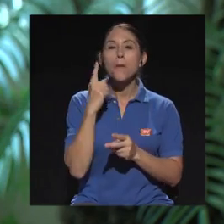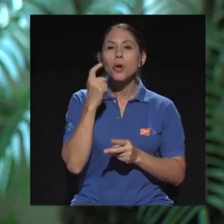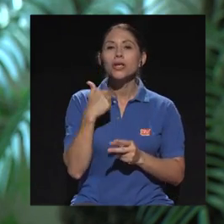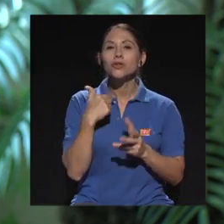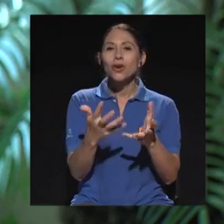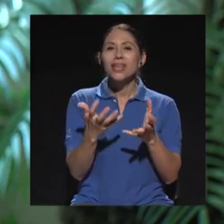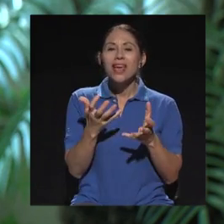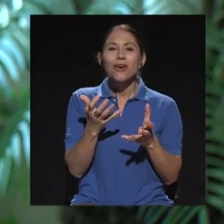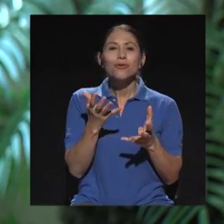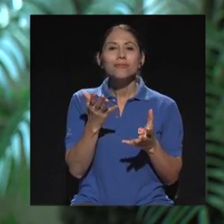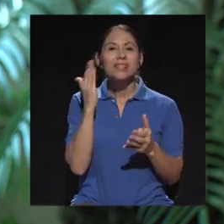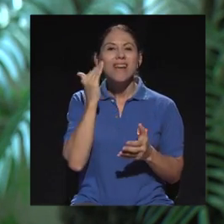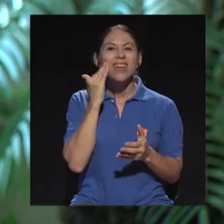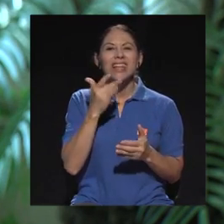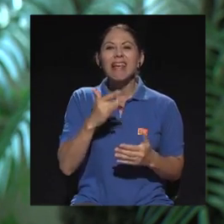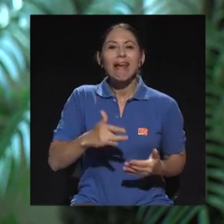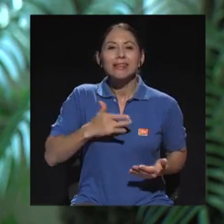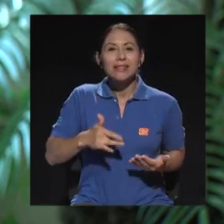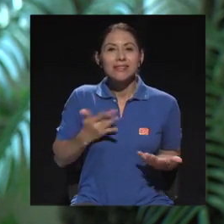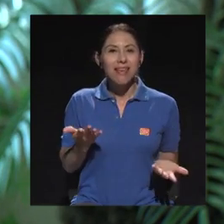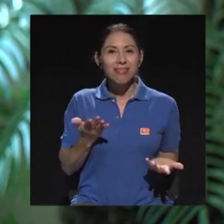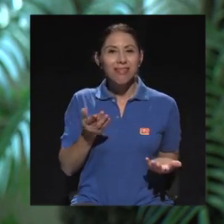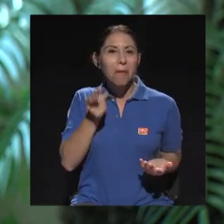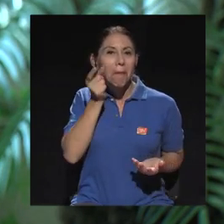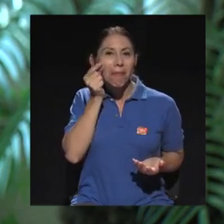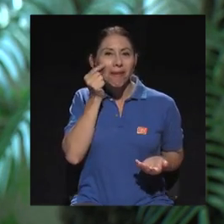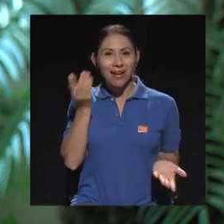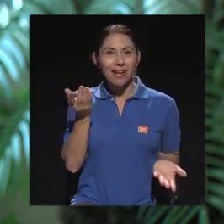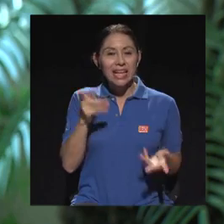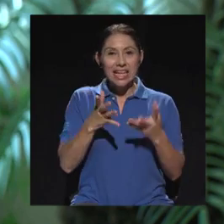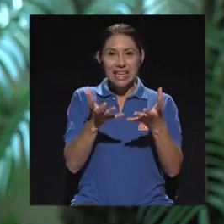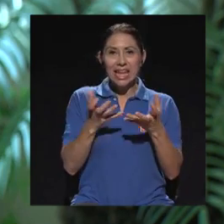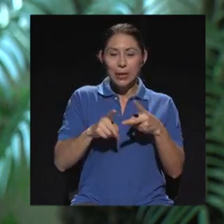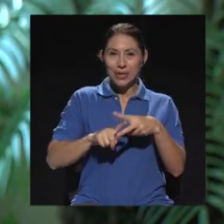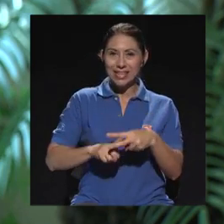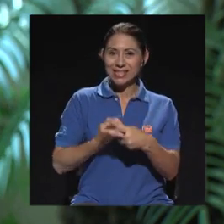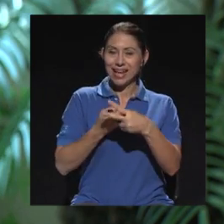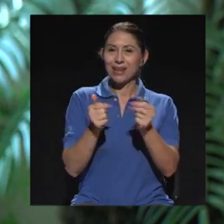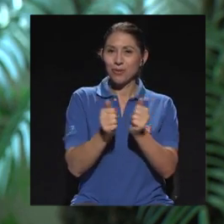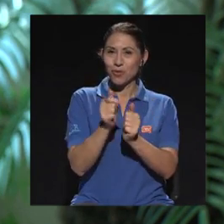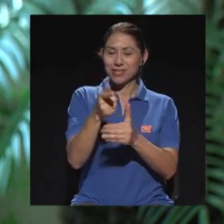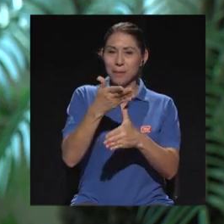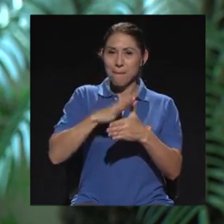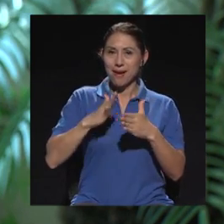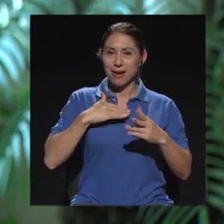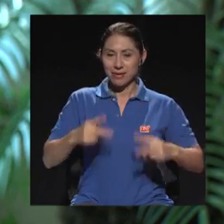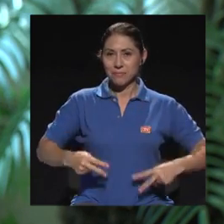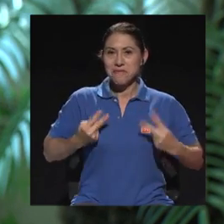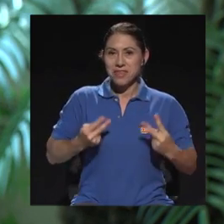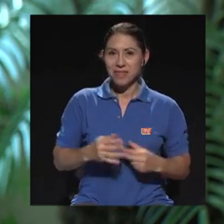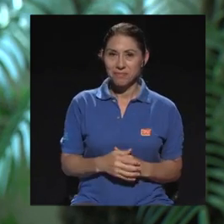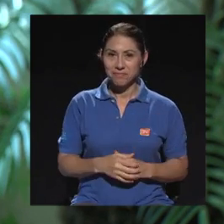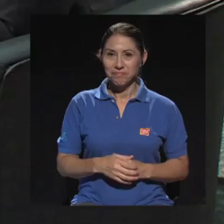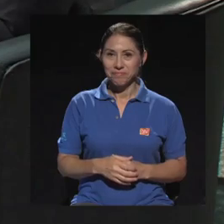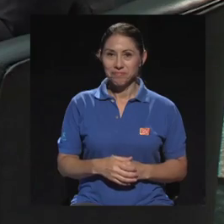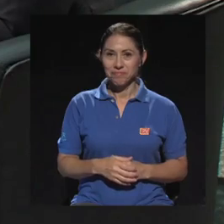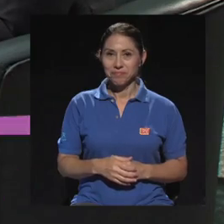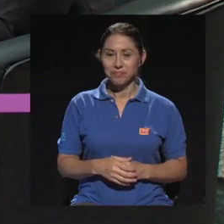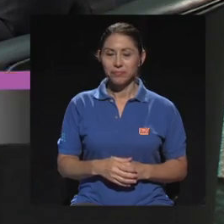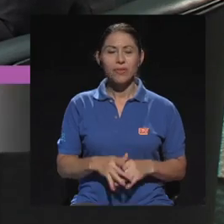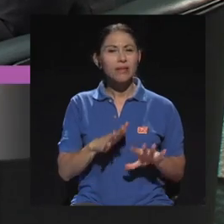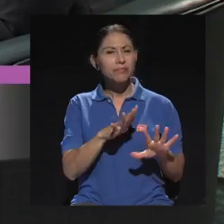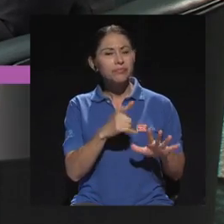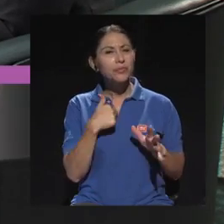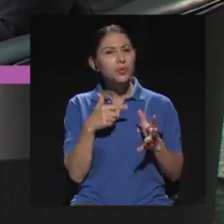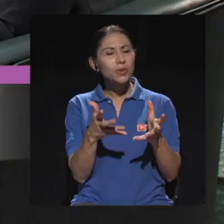saber qué es lo que se siente o quiero iniciar, digamos, con esa parte de mi vida. Perdón, yo sí